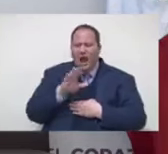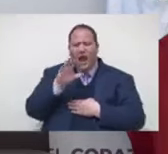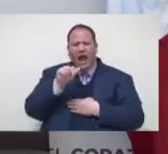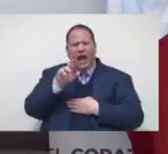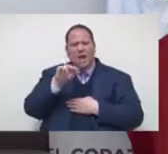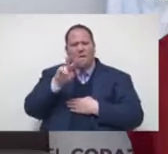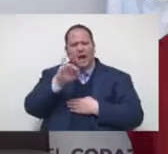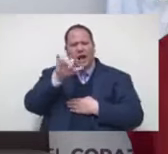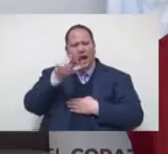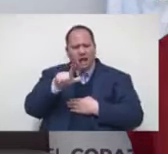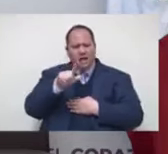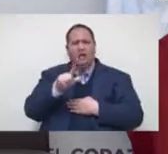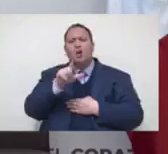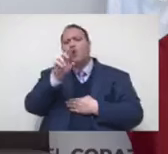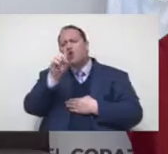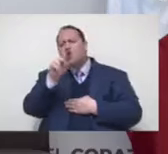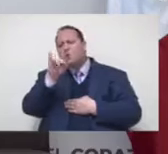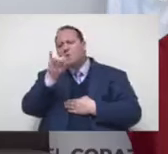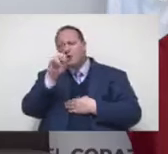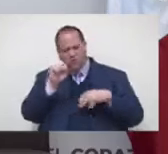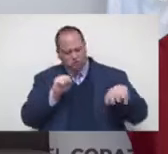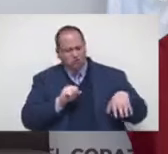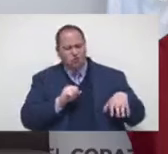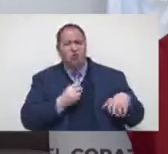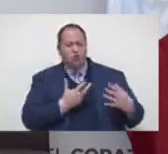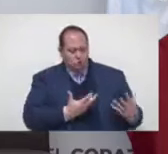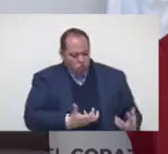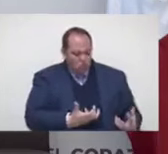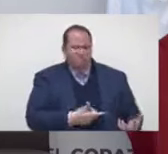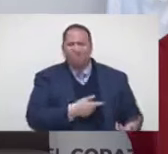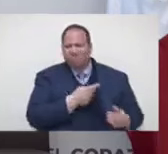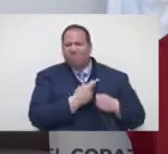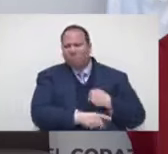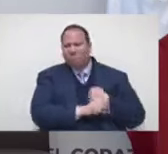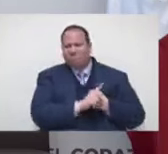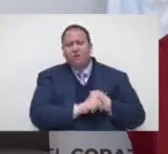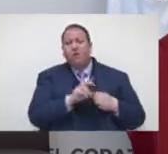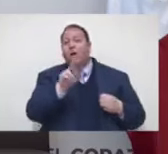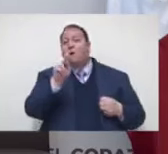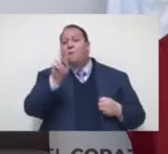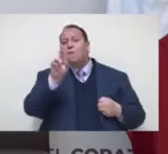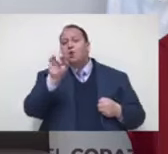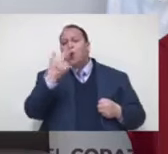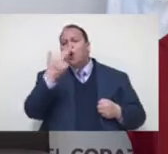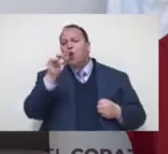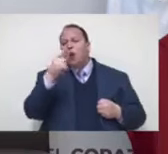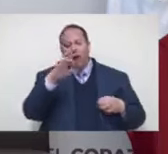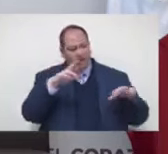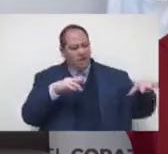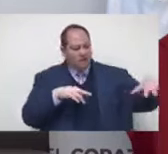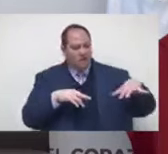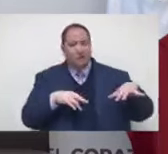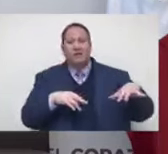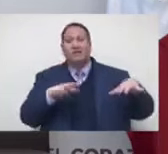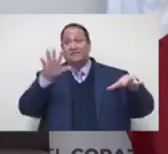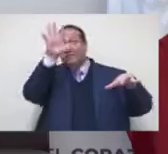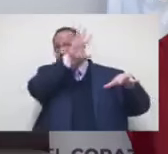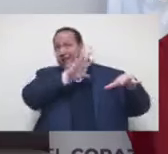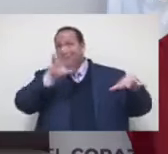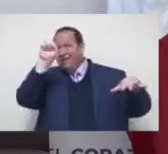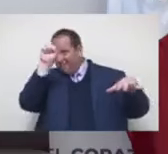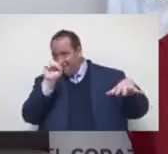tenemos igual el problema de los pozos de absorción, en la colonia Progar y en casi toda la parte sur de la ciudad,